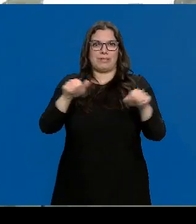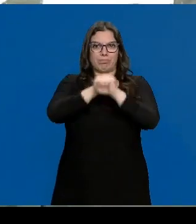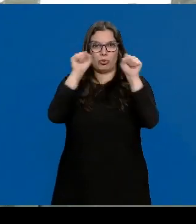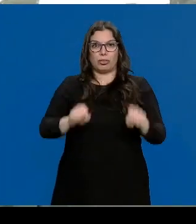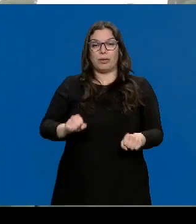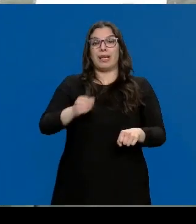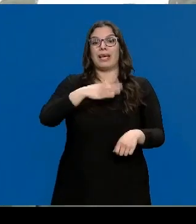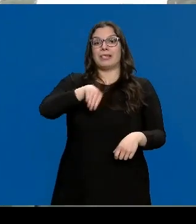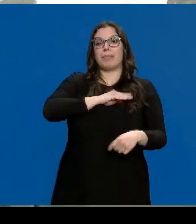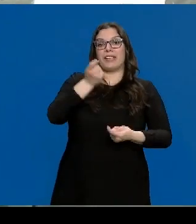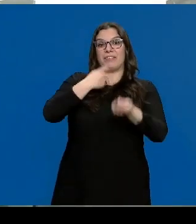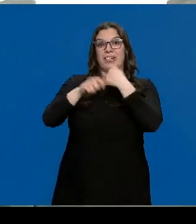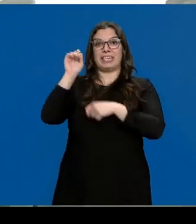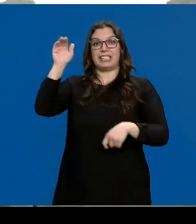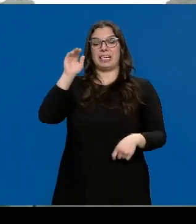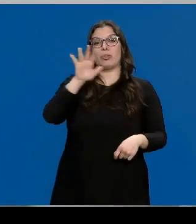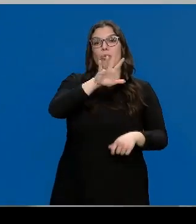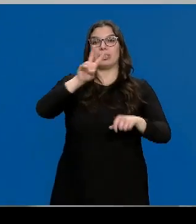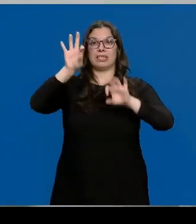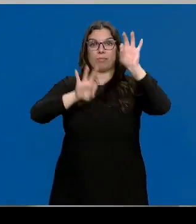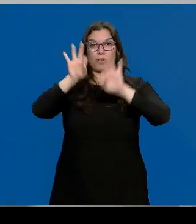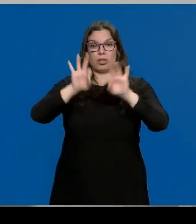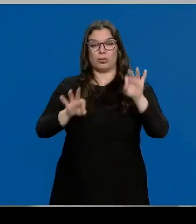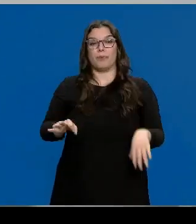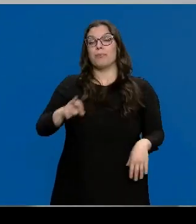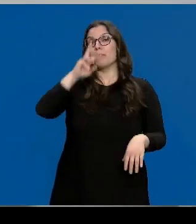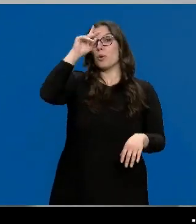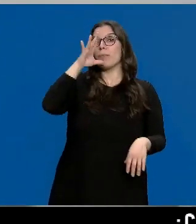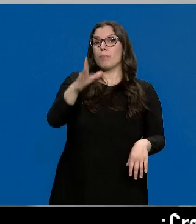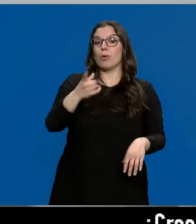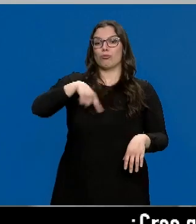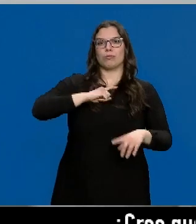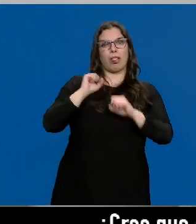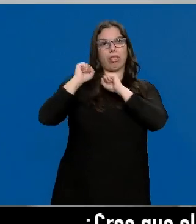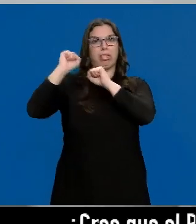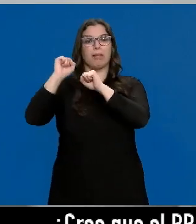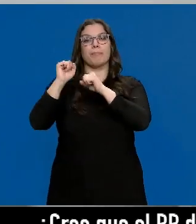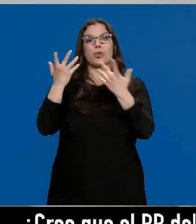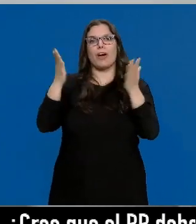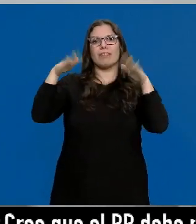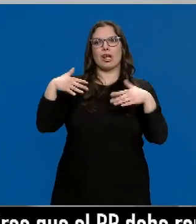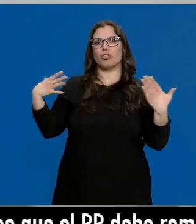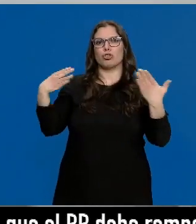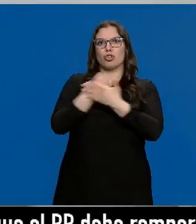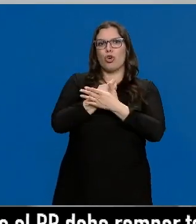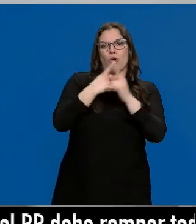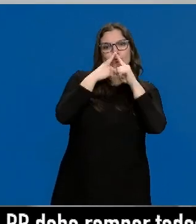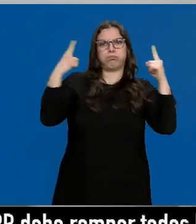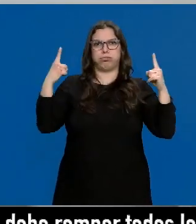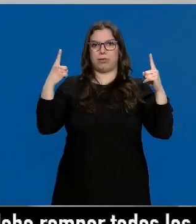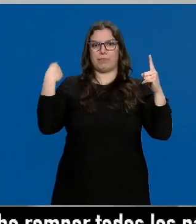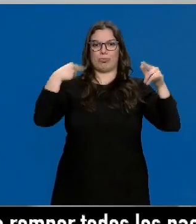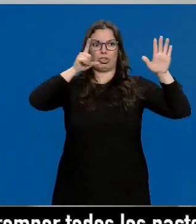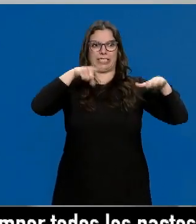el 57% del aceite que consume. Es preocupante porque esa dependencia se concentra todo en un semestre del año, que es el